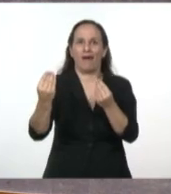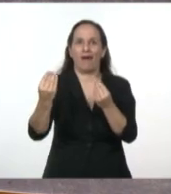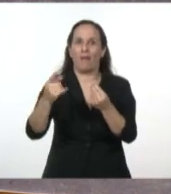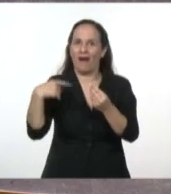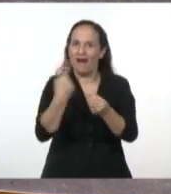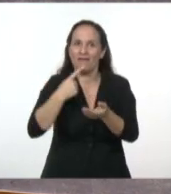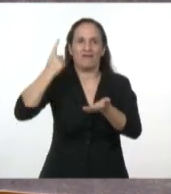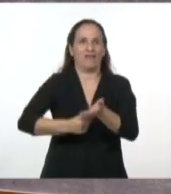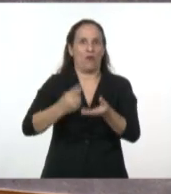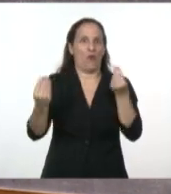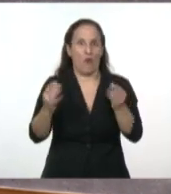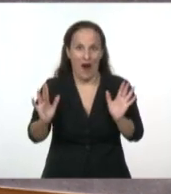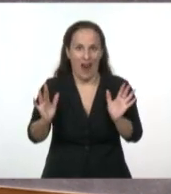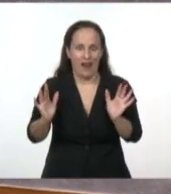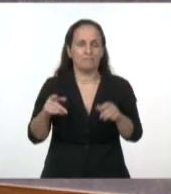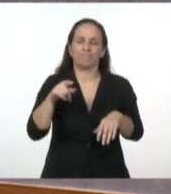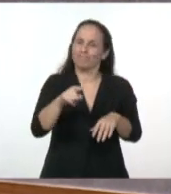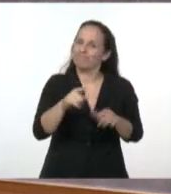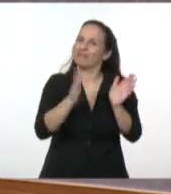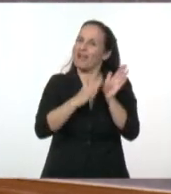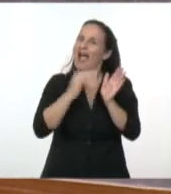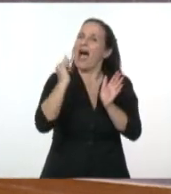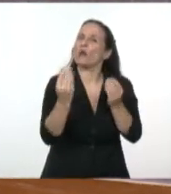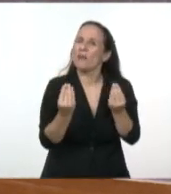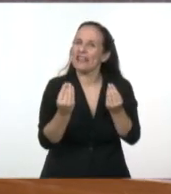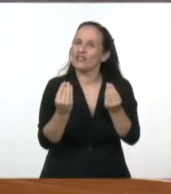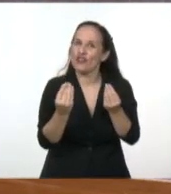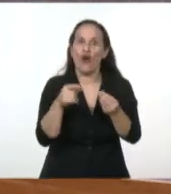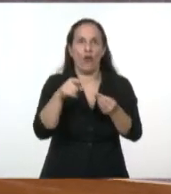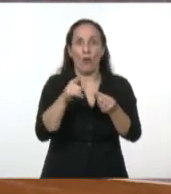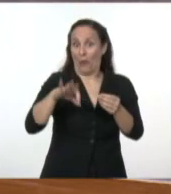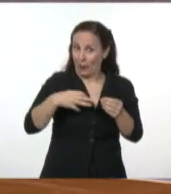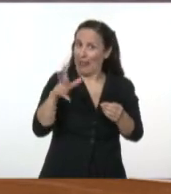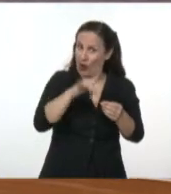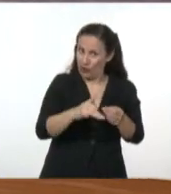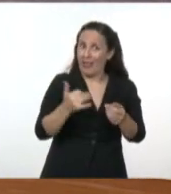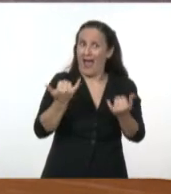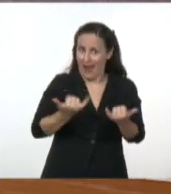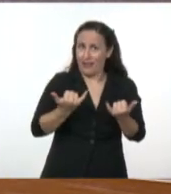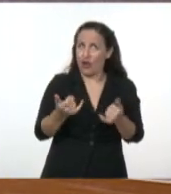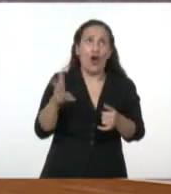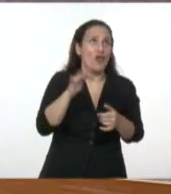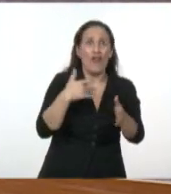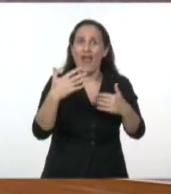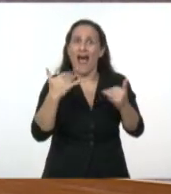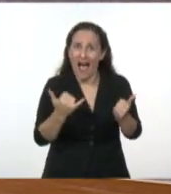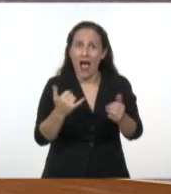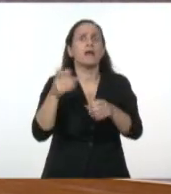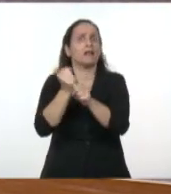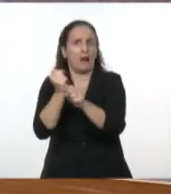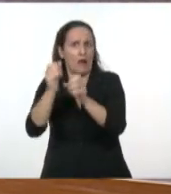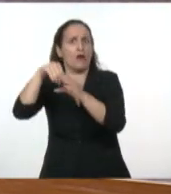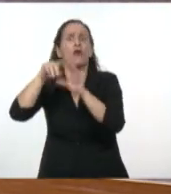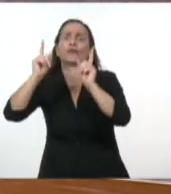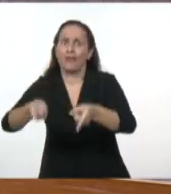se toma. Tengamos en cuenta que la argumentación entonces va a aparecer no solo en nuestra vida cotidiana, sino que también en el trabajo, en